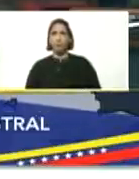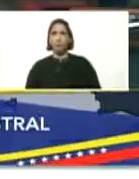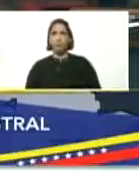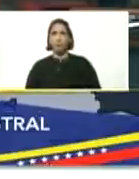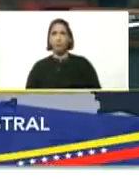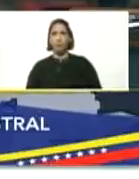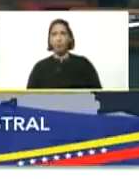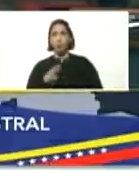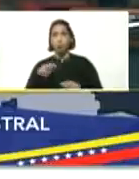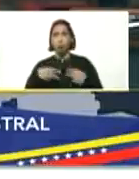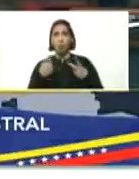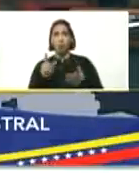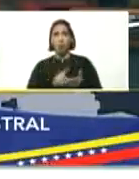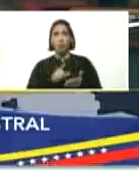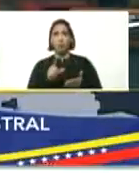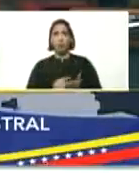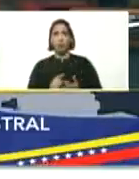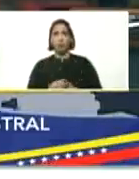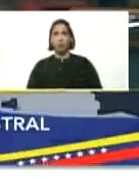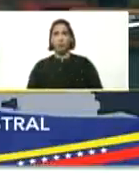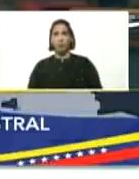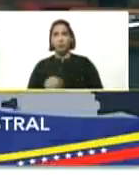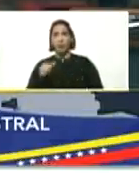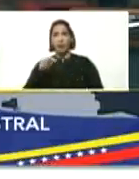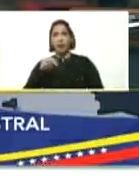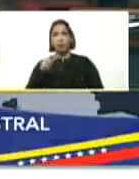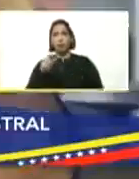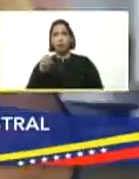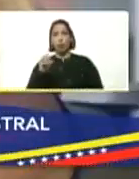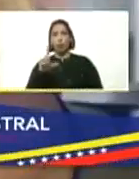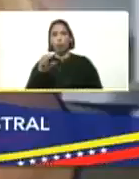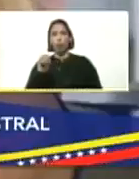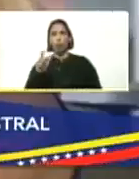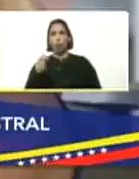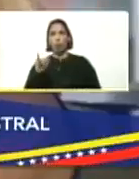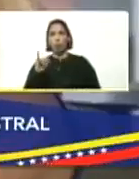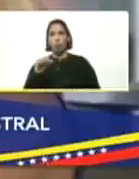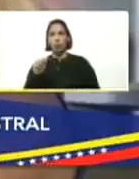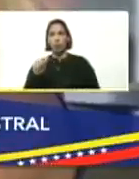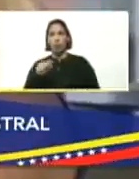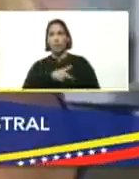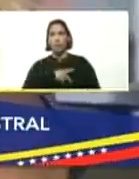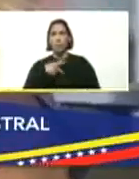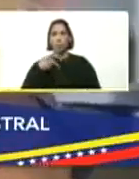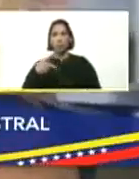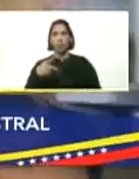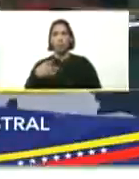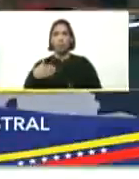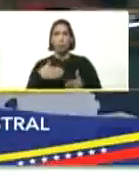autora de un nuevo libro, Antología de Poesía contra el Bloqueo y el Asedio a Venezuela.